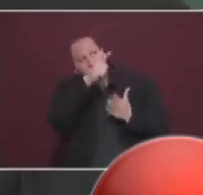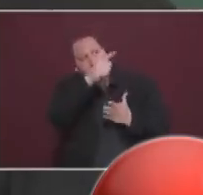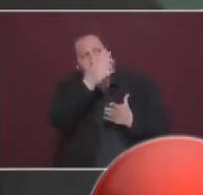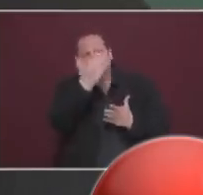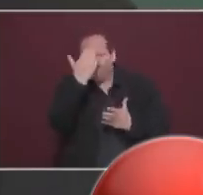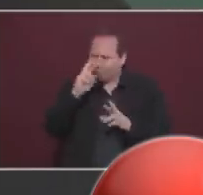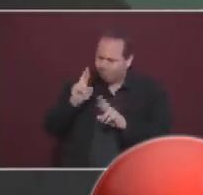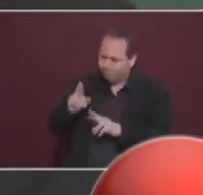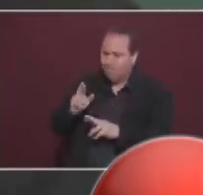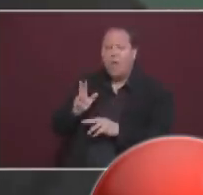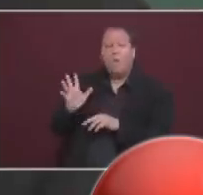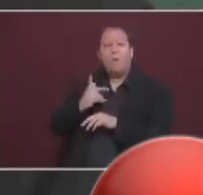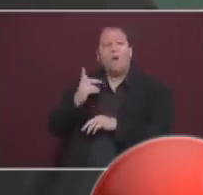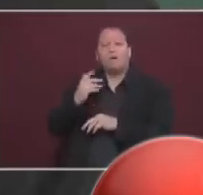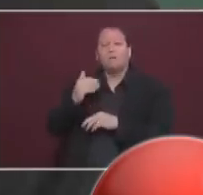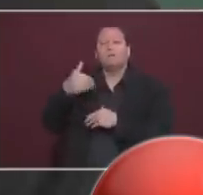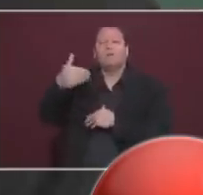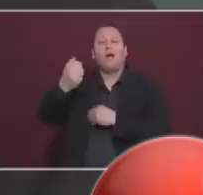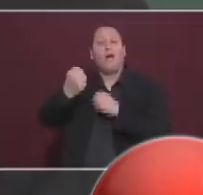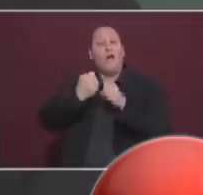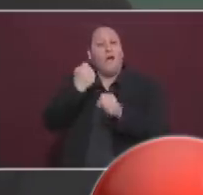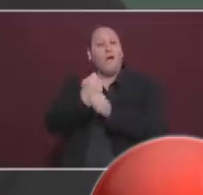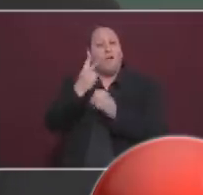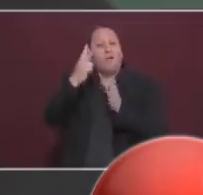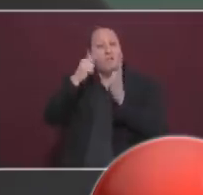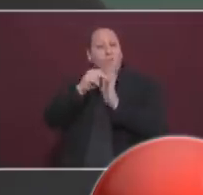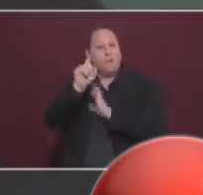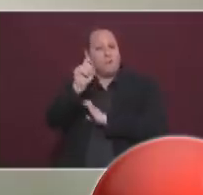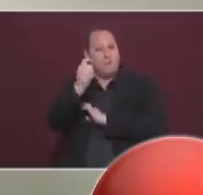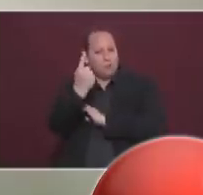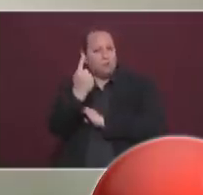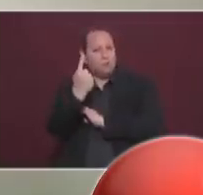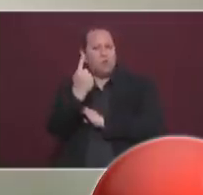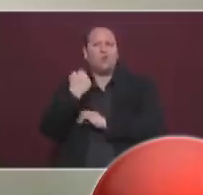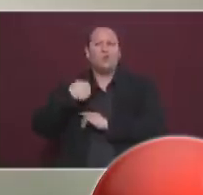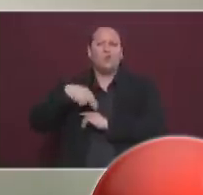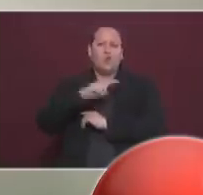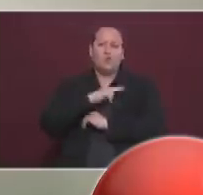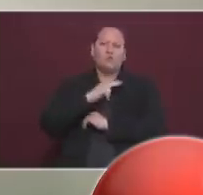en el 2021 vamos a conmemorar